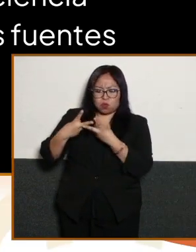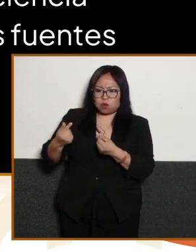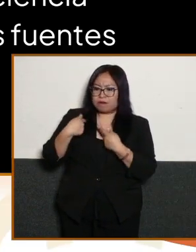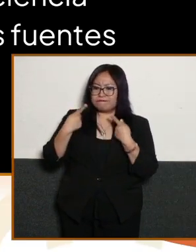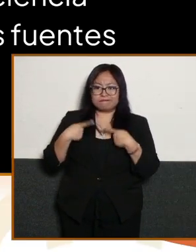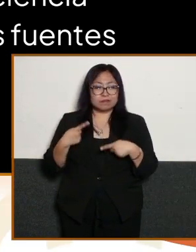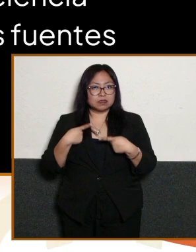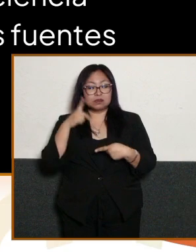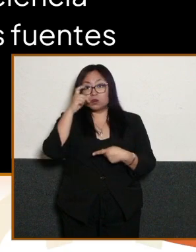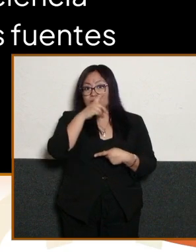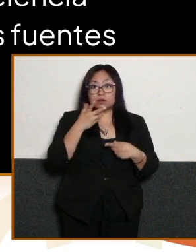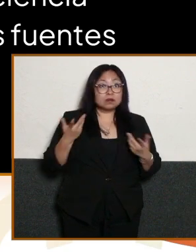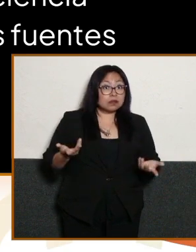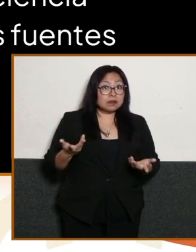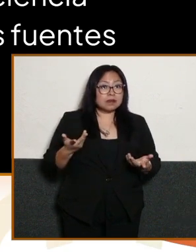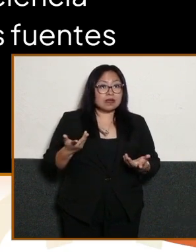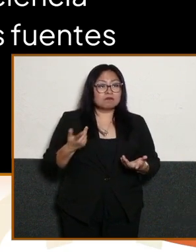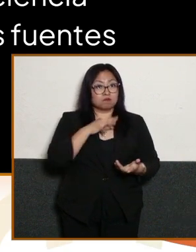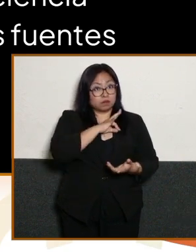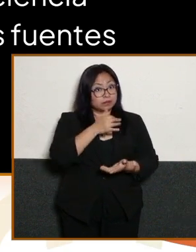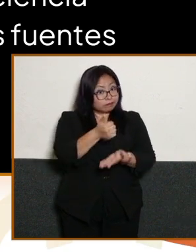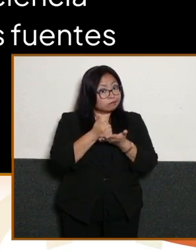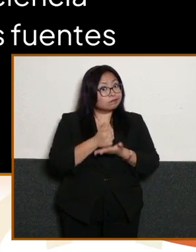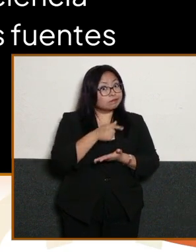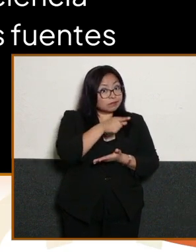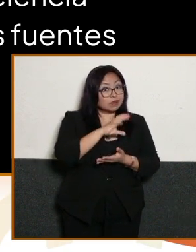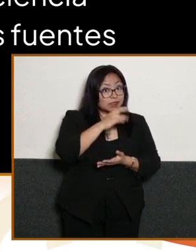personas. Échanos la mano.